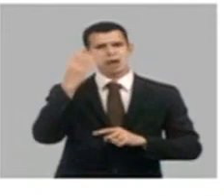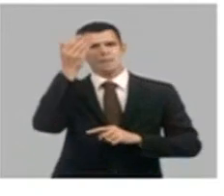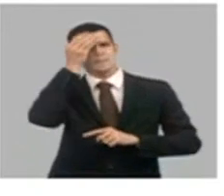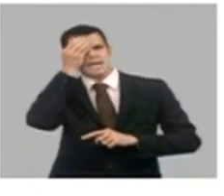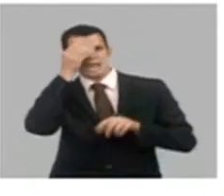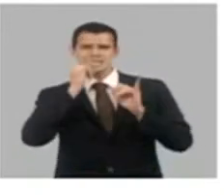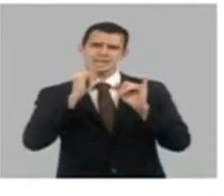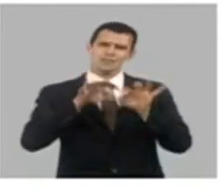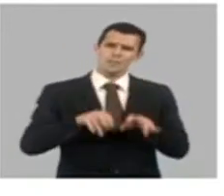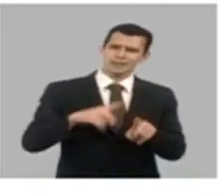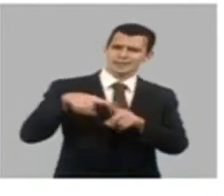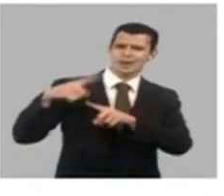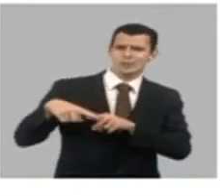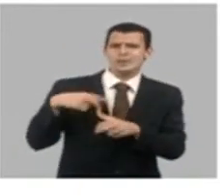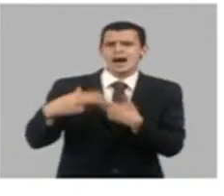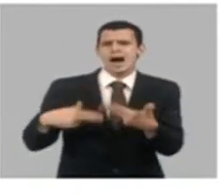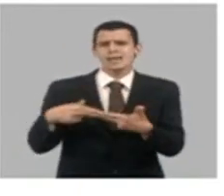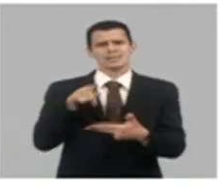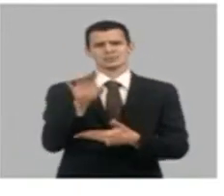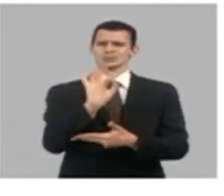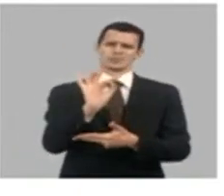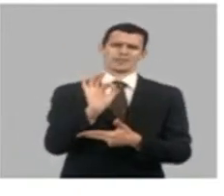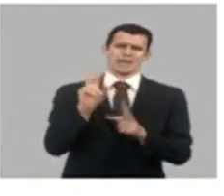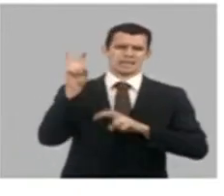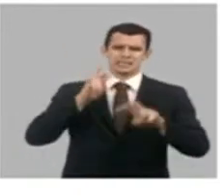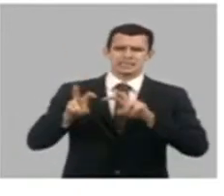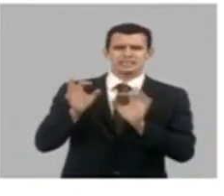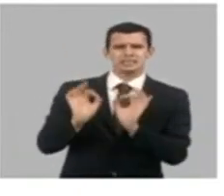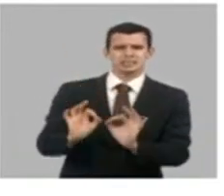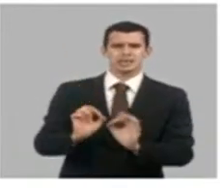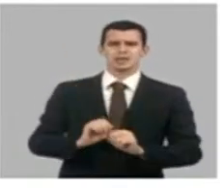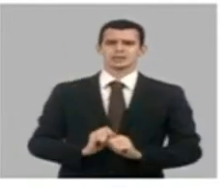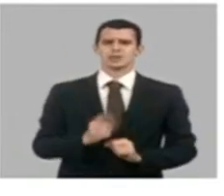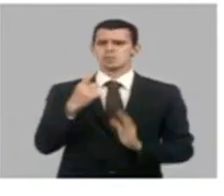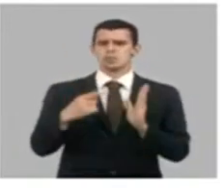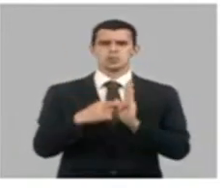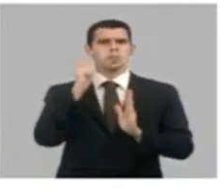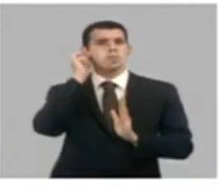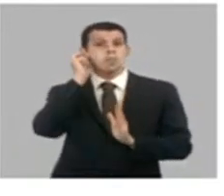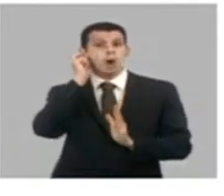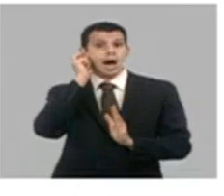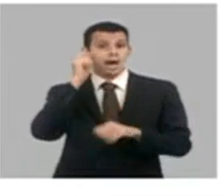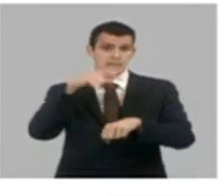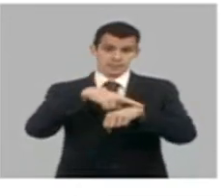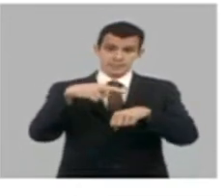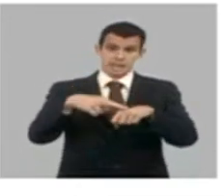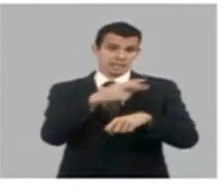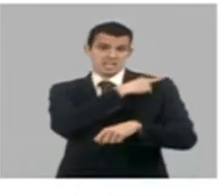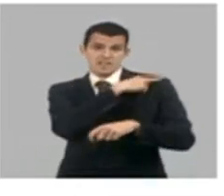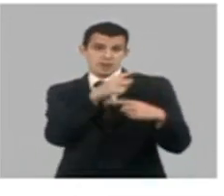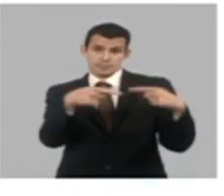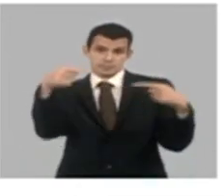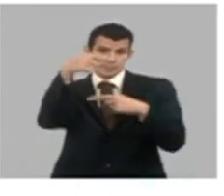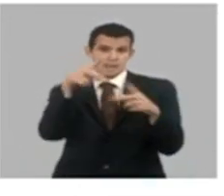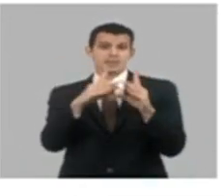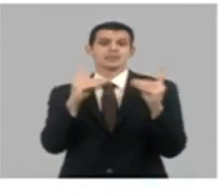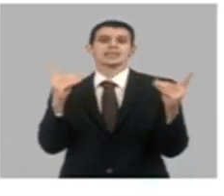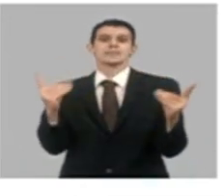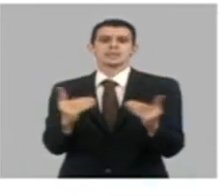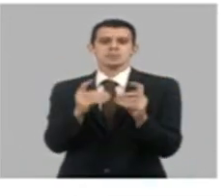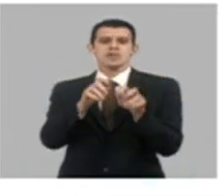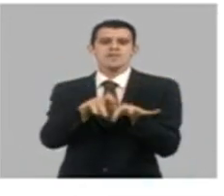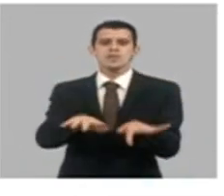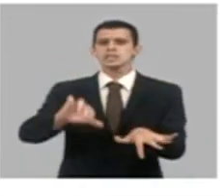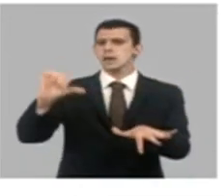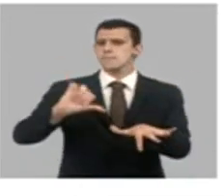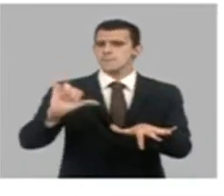que se ha dicho aquí con relación a influencia maligna extranjera vuelvo atrás y algo que dijo la